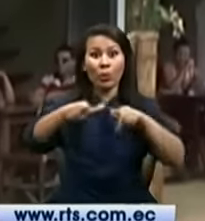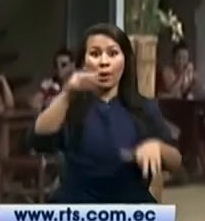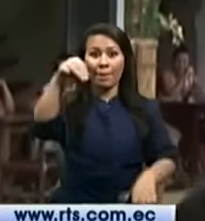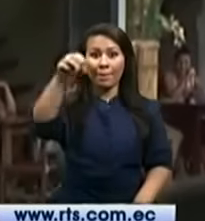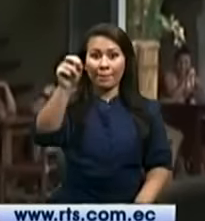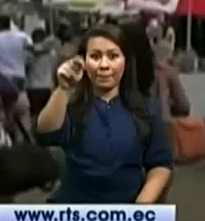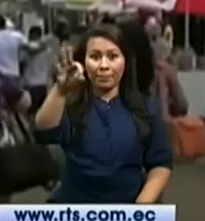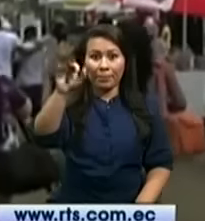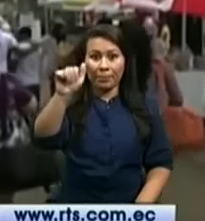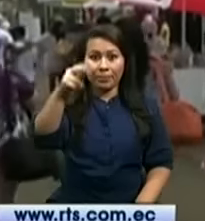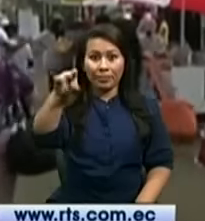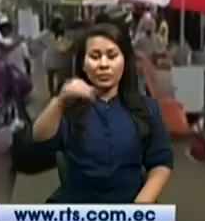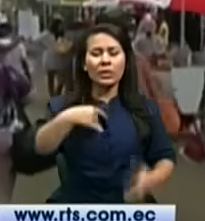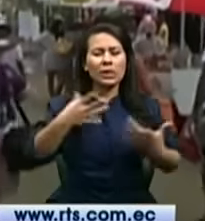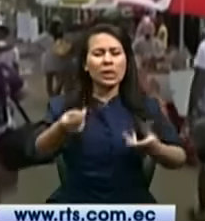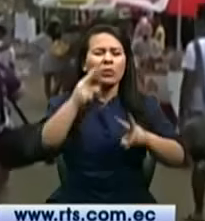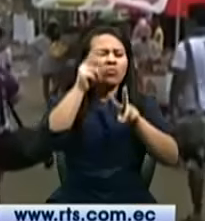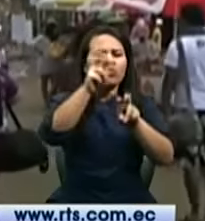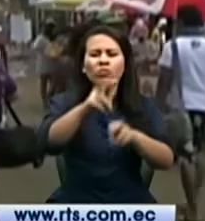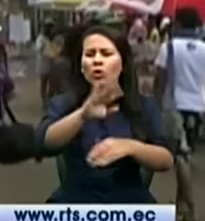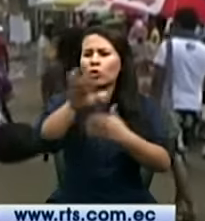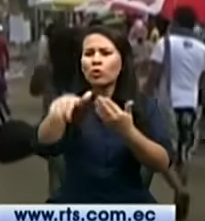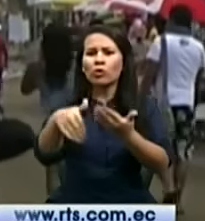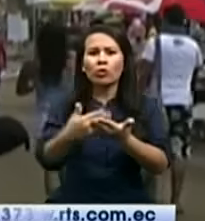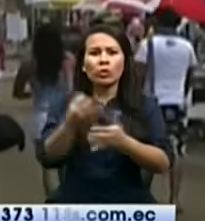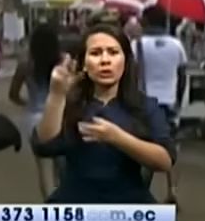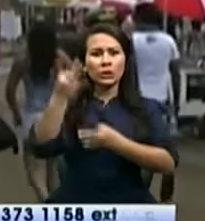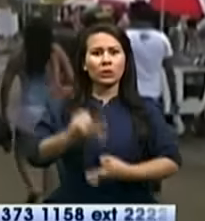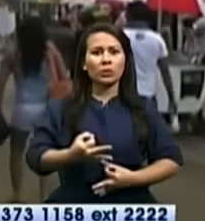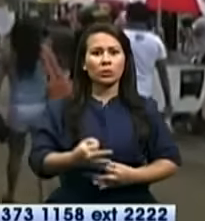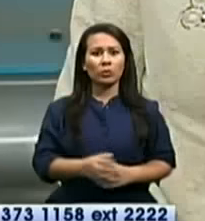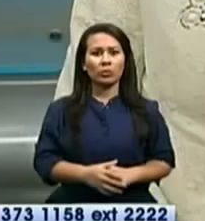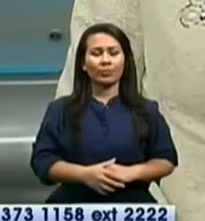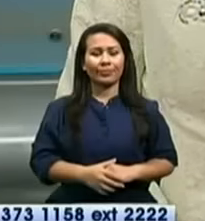de seguridad, informó Enrique Muñoz.